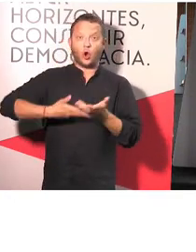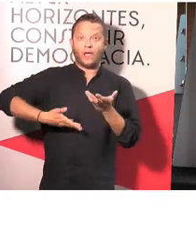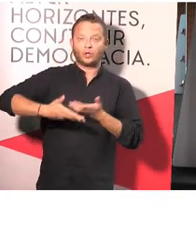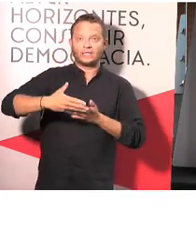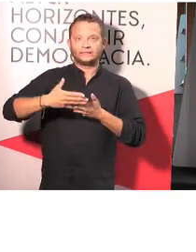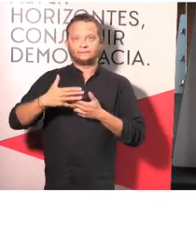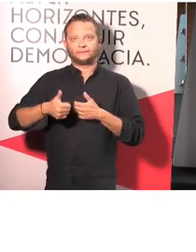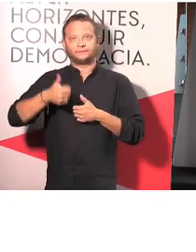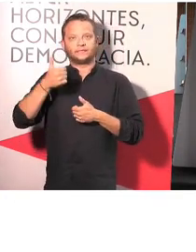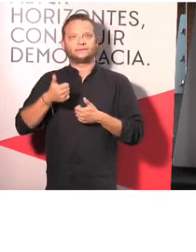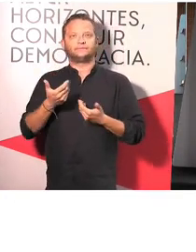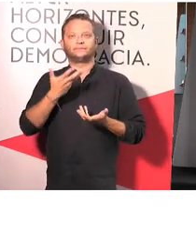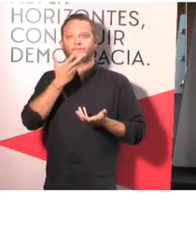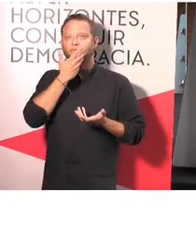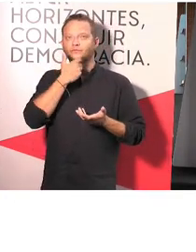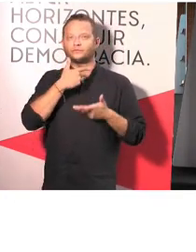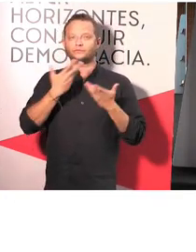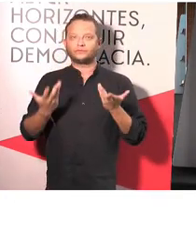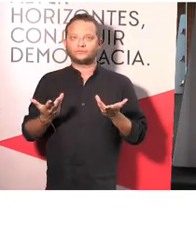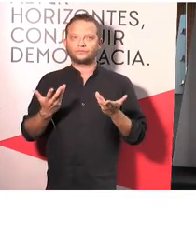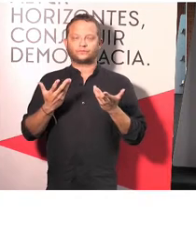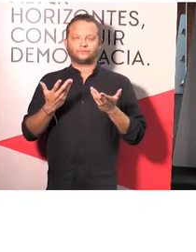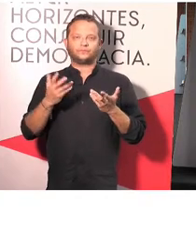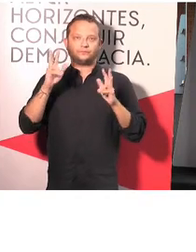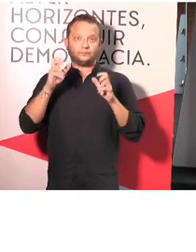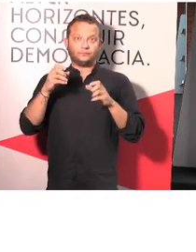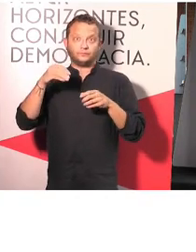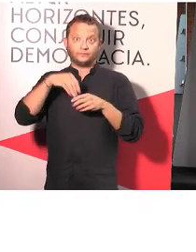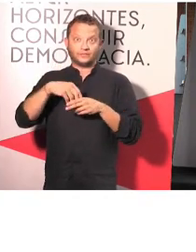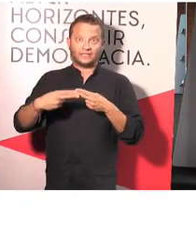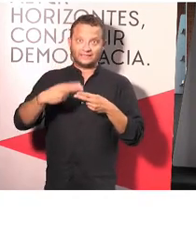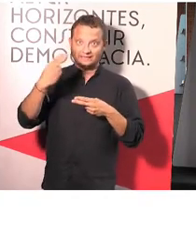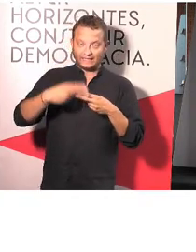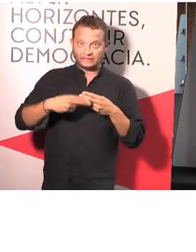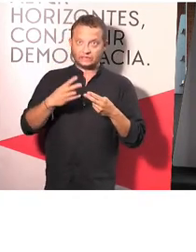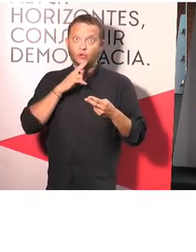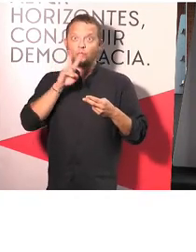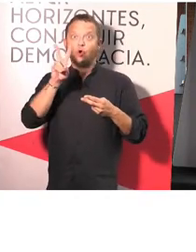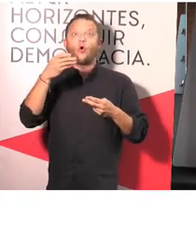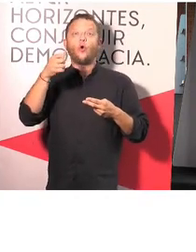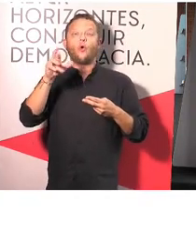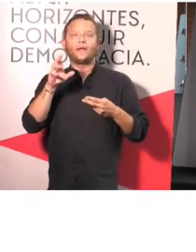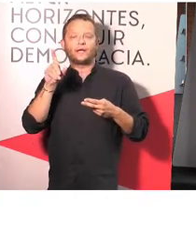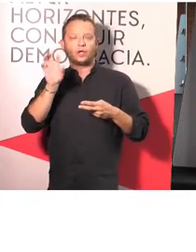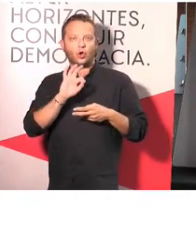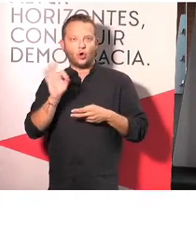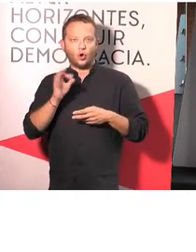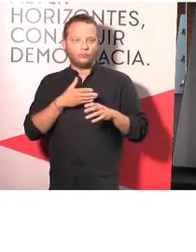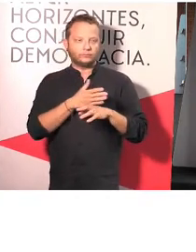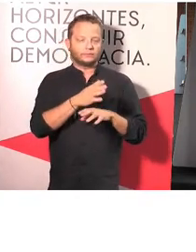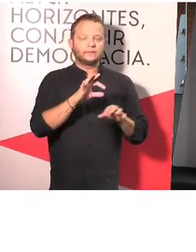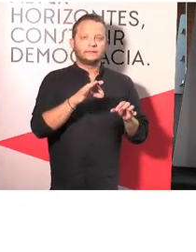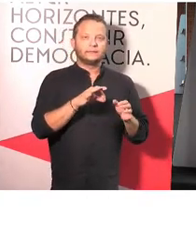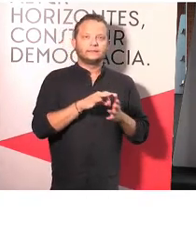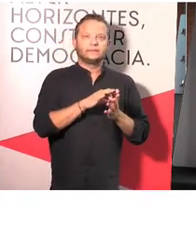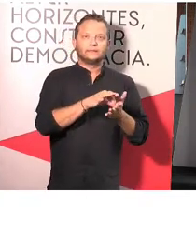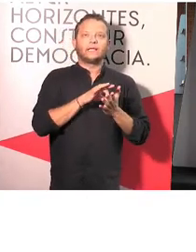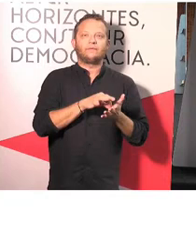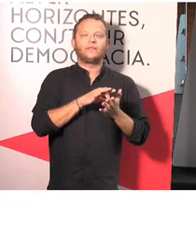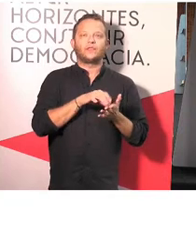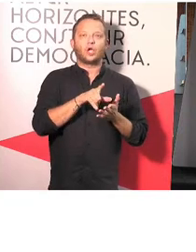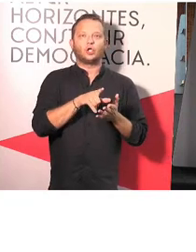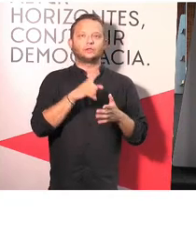que han sido más mediáticos, como la disrupción en el sector del taxi con casos como Uber o la disrupción en los servicios